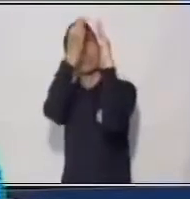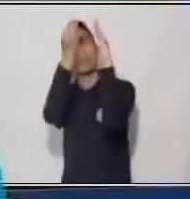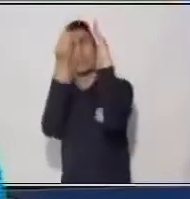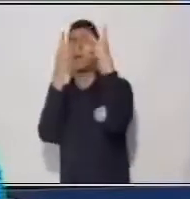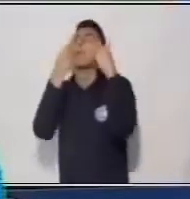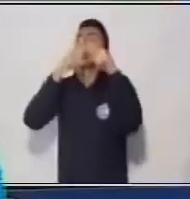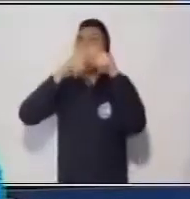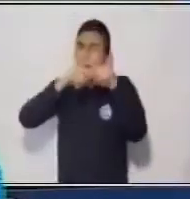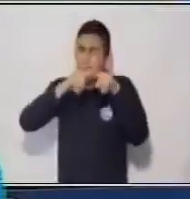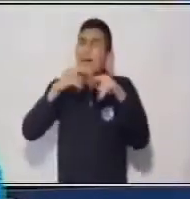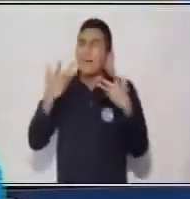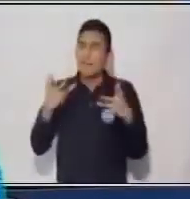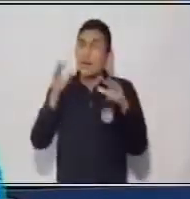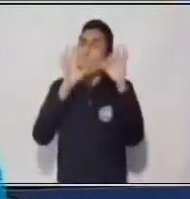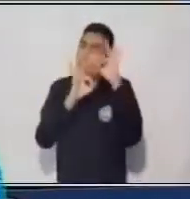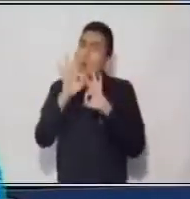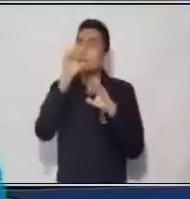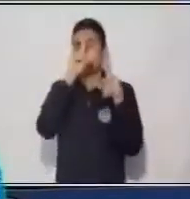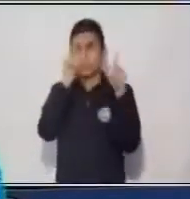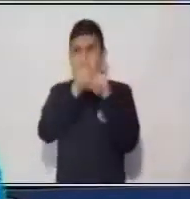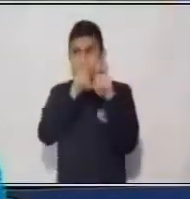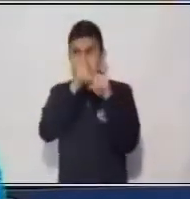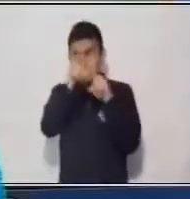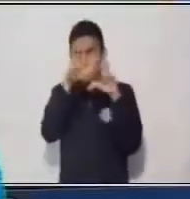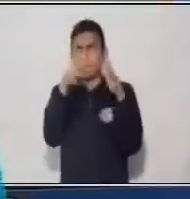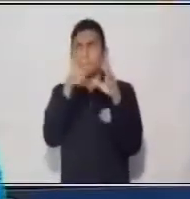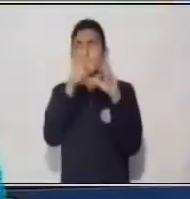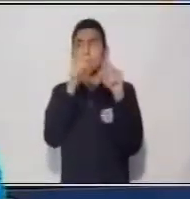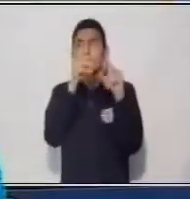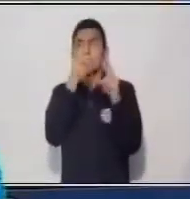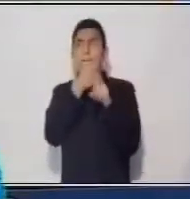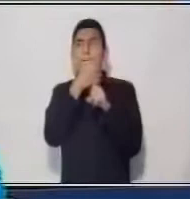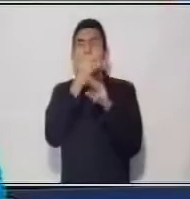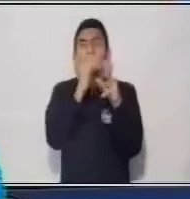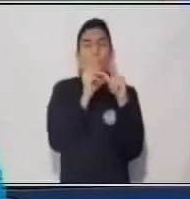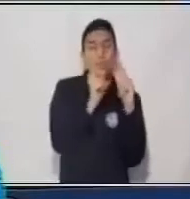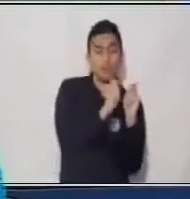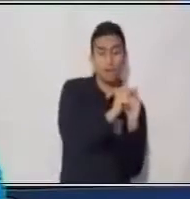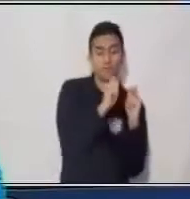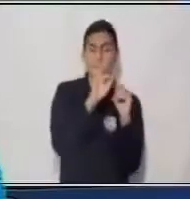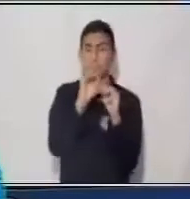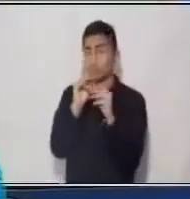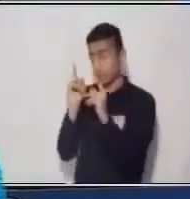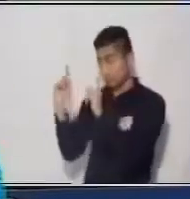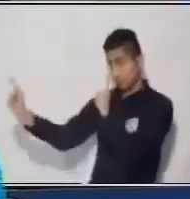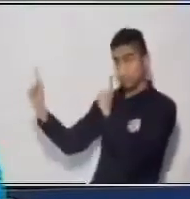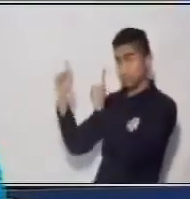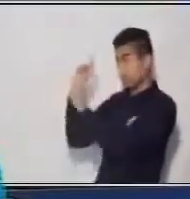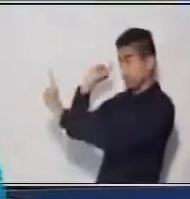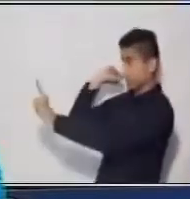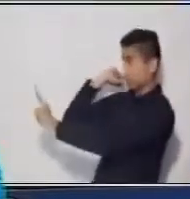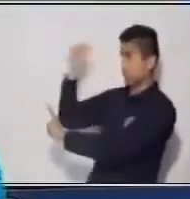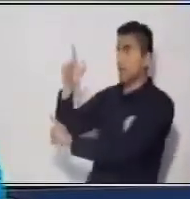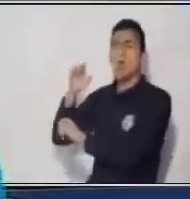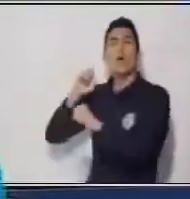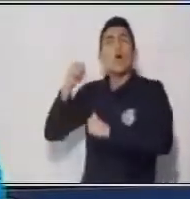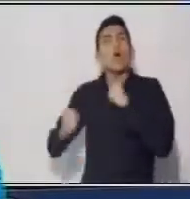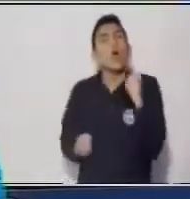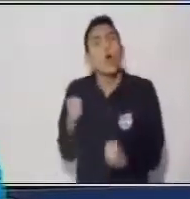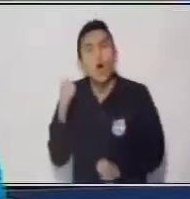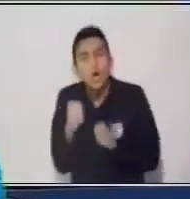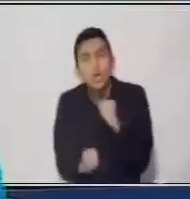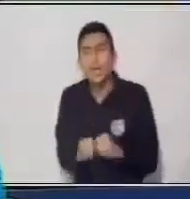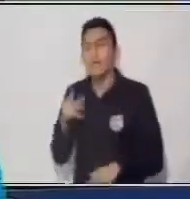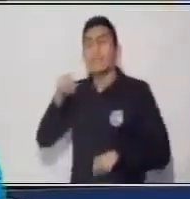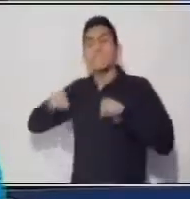lanzado? O si vamos a hacer el movimiento de un punto hacia el otro de manera horizontal, ya sea corriendo, en